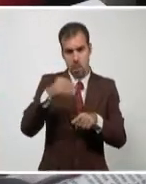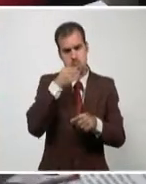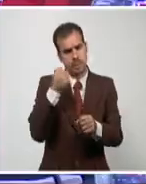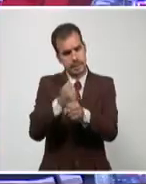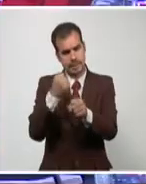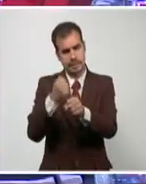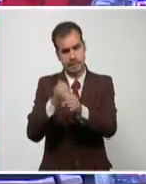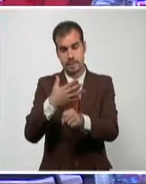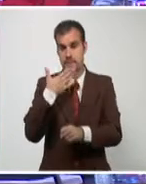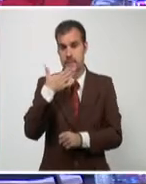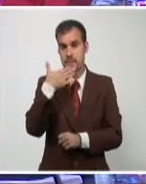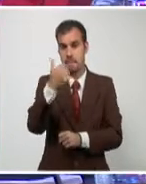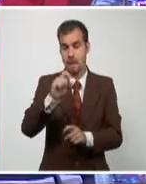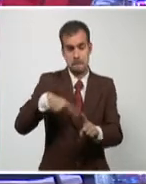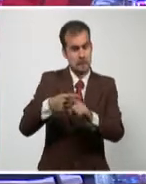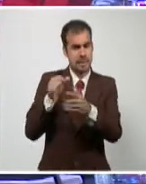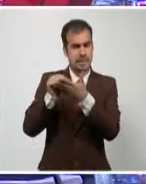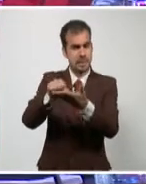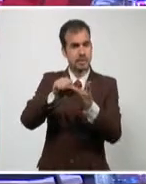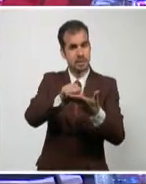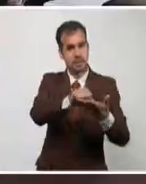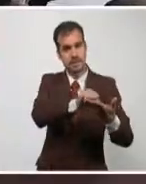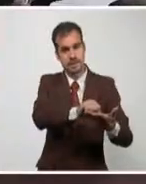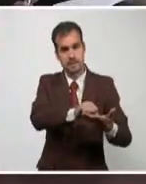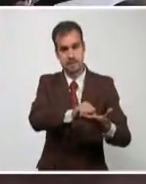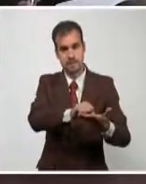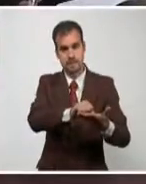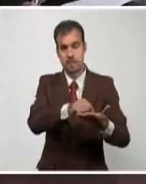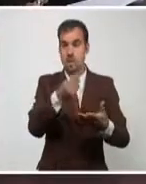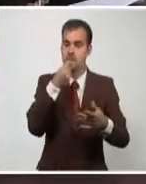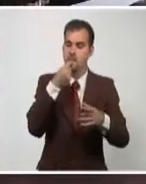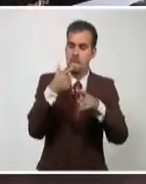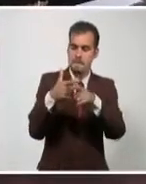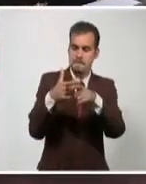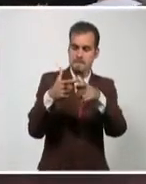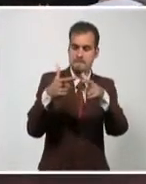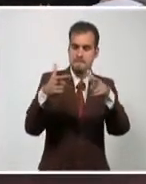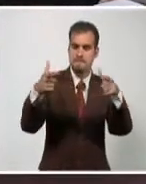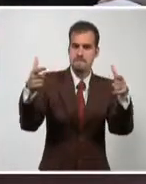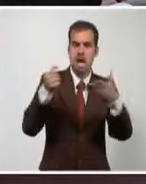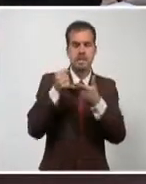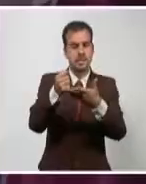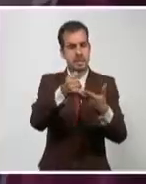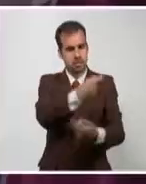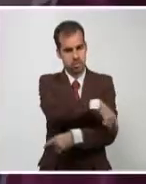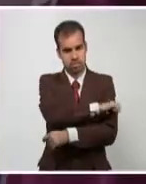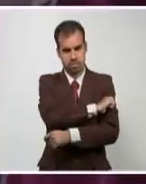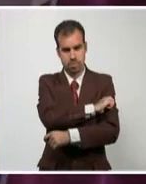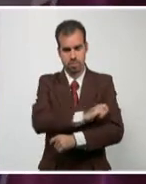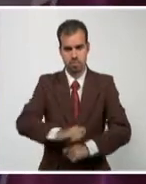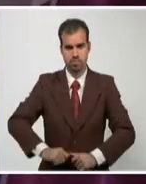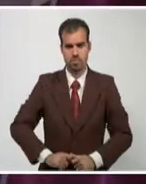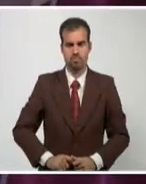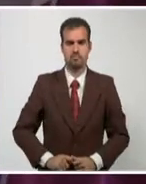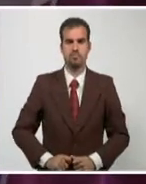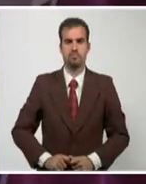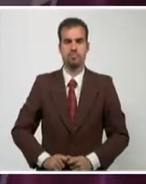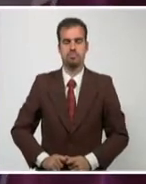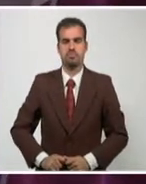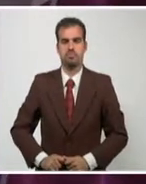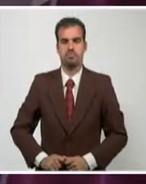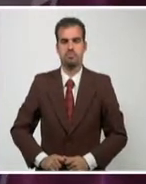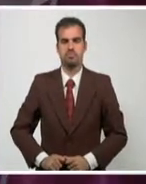los bienes y servicios que incrementen los niveles de oferta a la población. De imprescindible